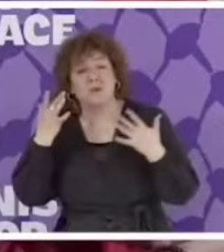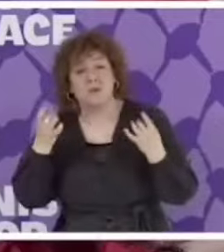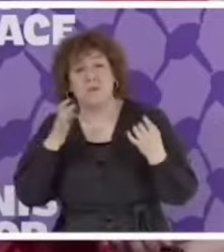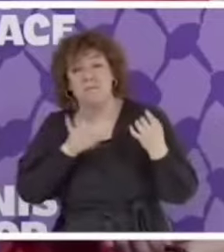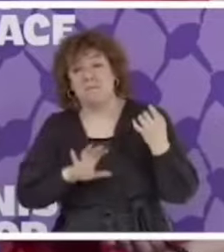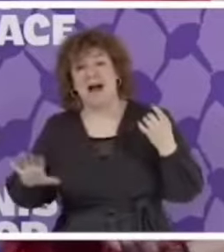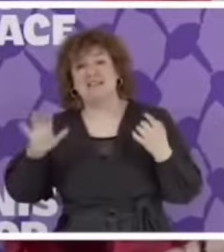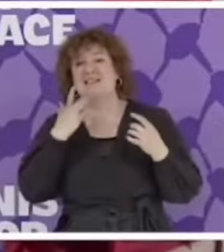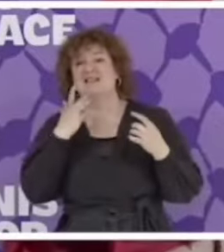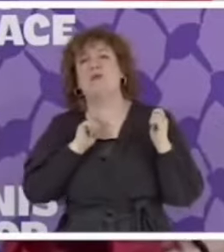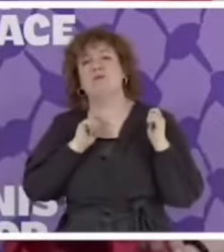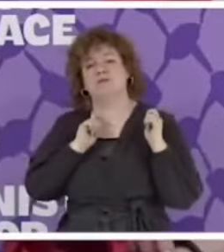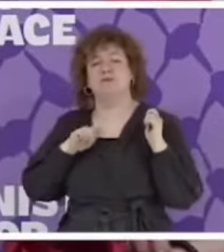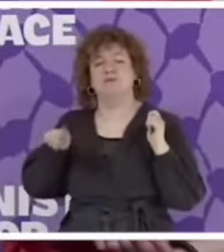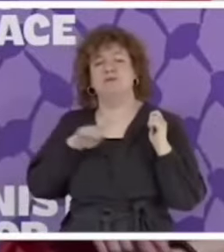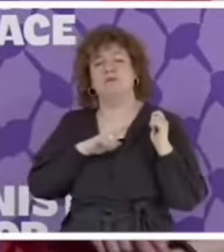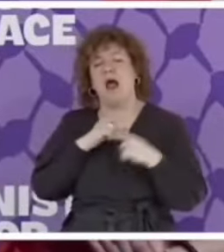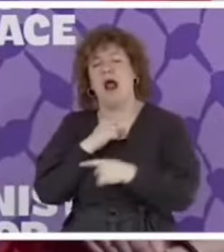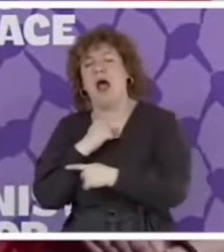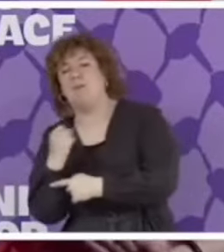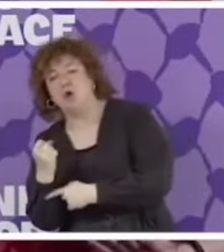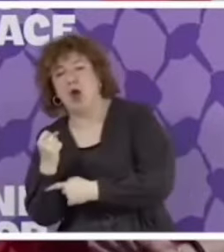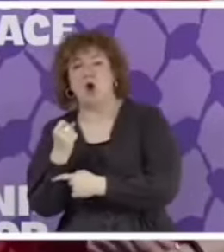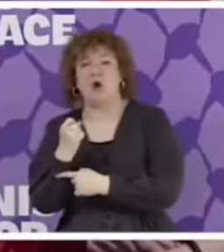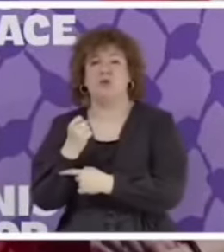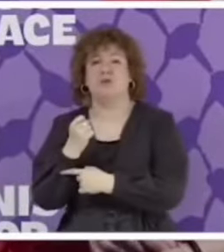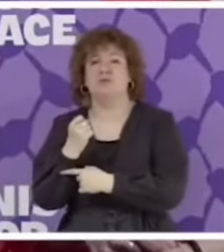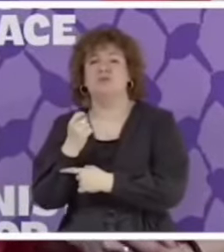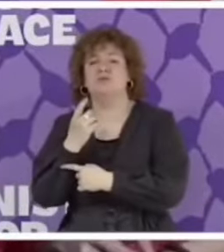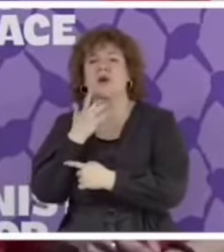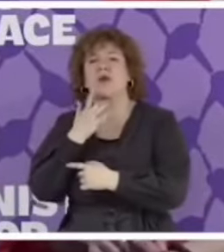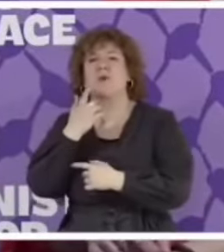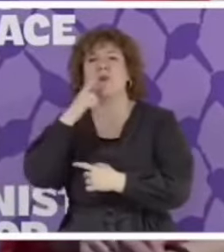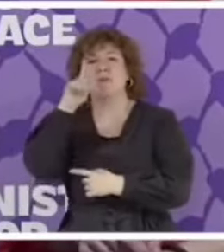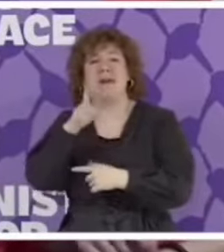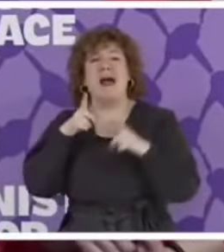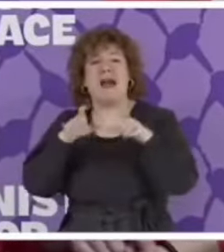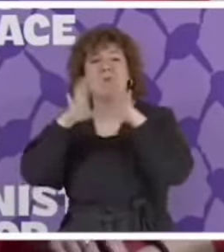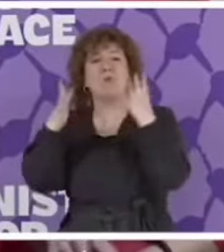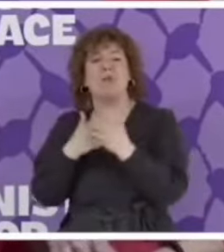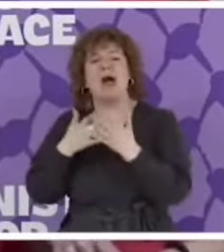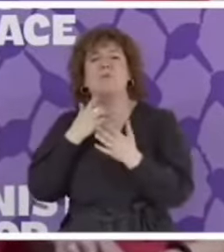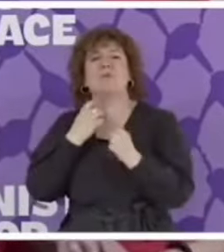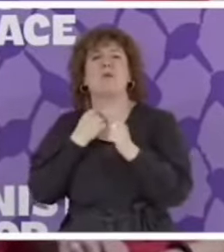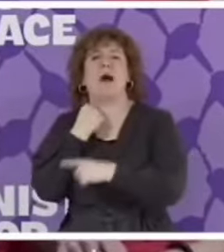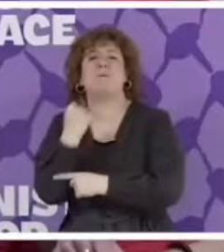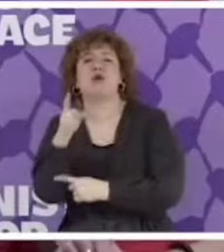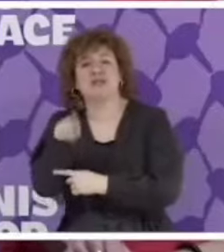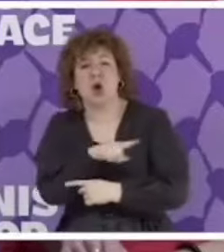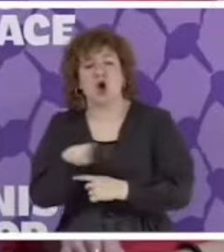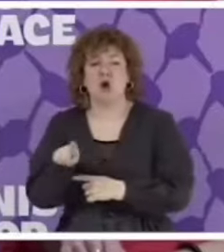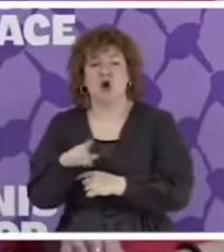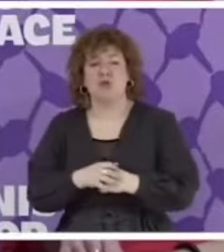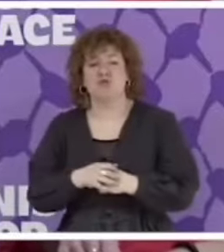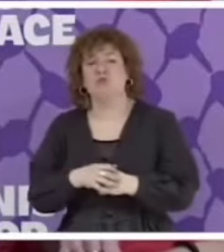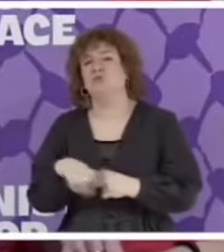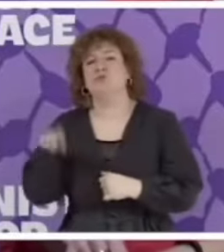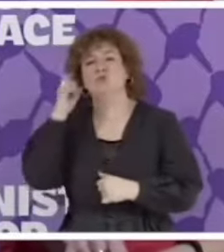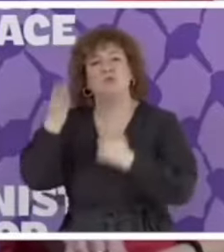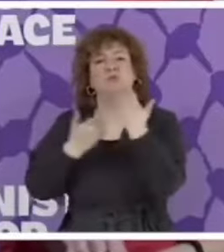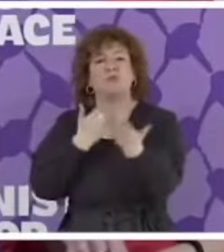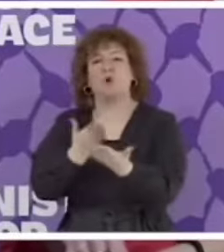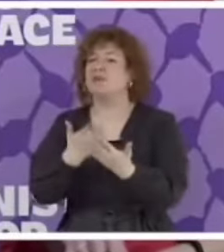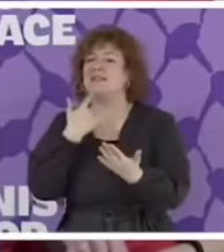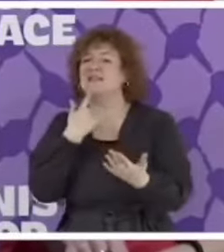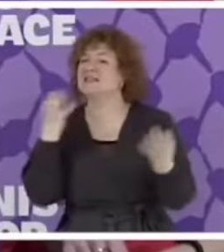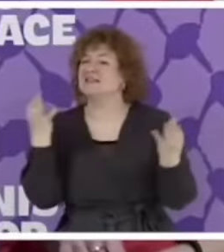sus países de apoyar o no la Primera Guerra Mundial, proponían como estrategia política del feminismo